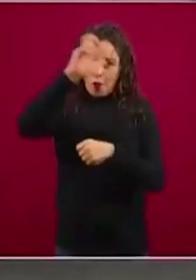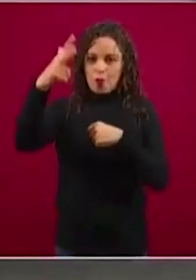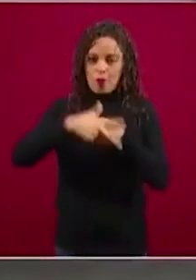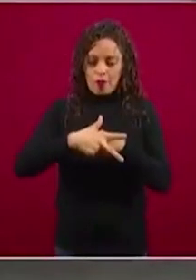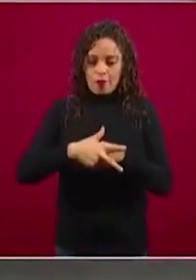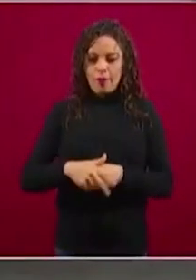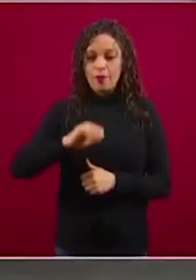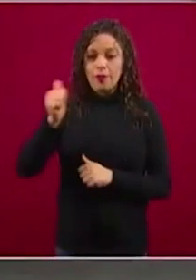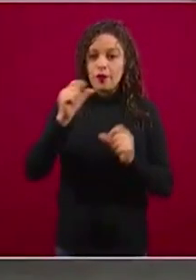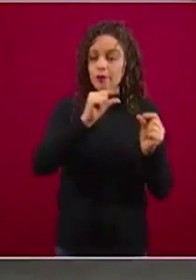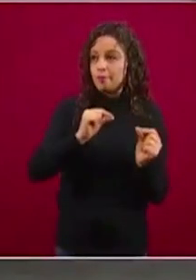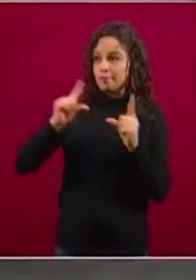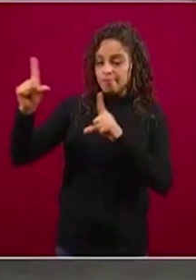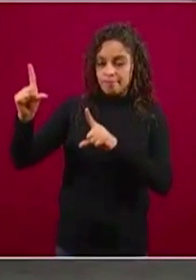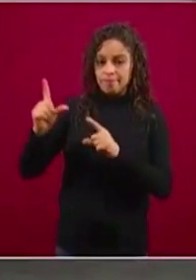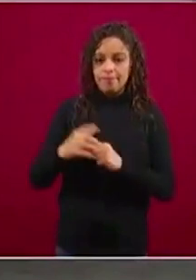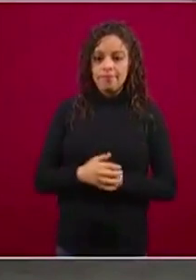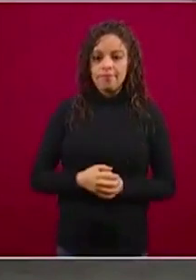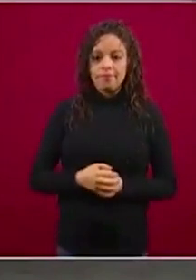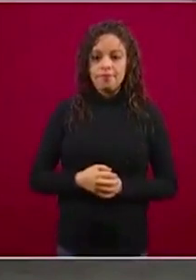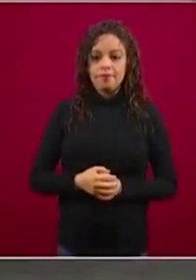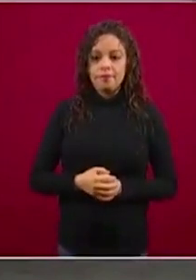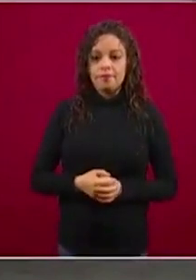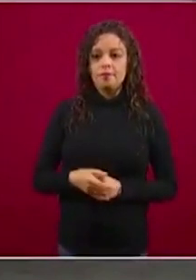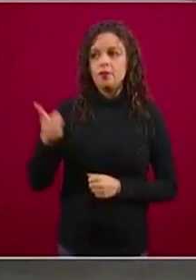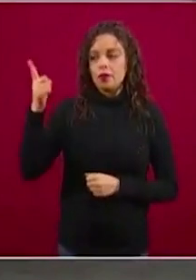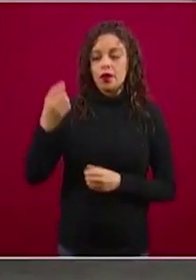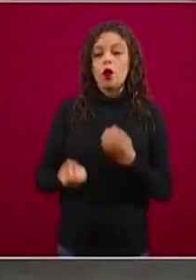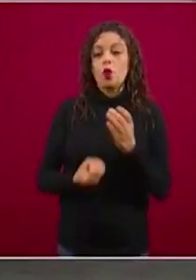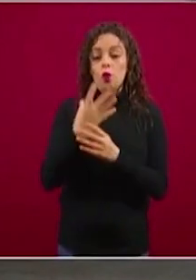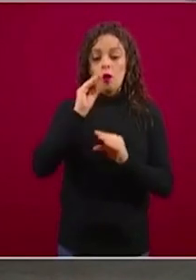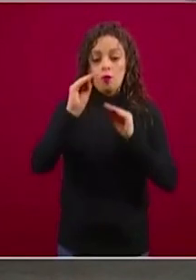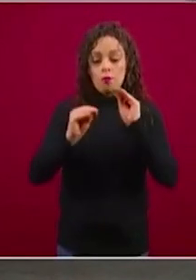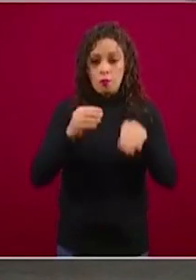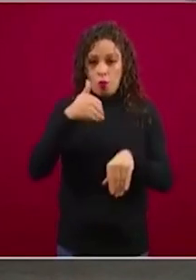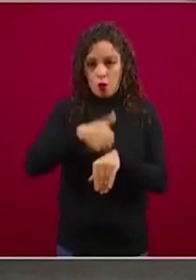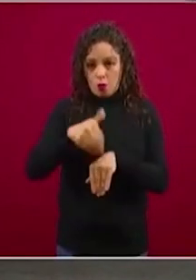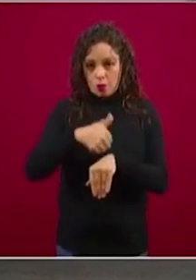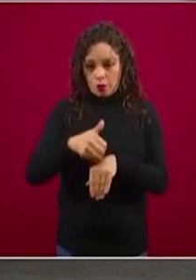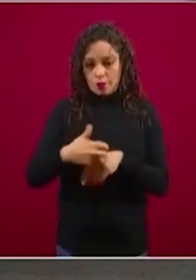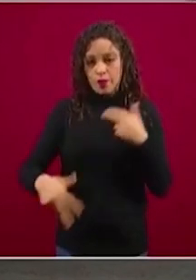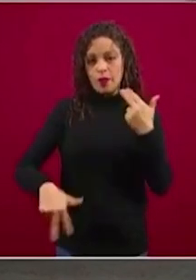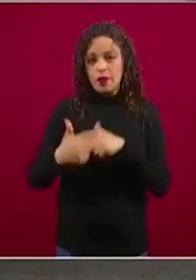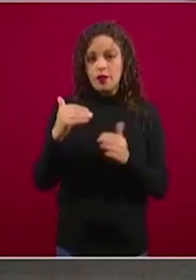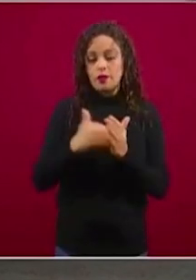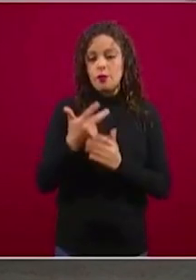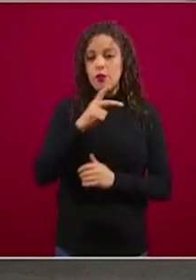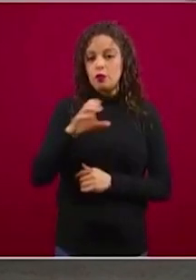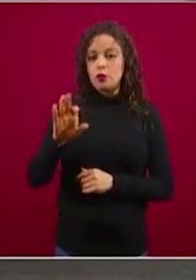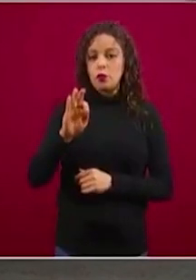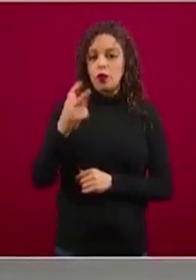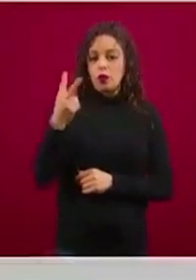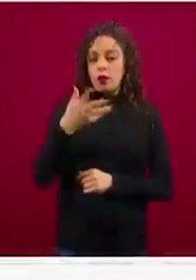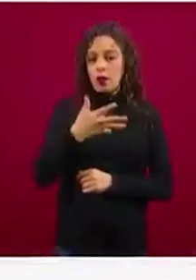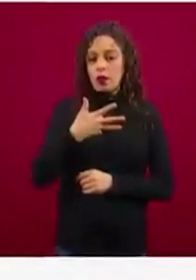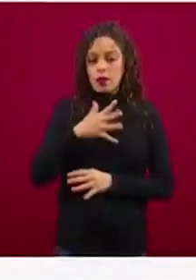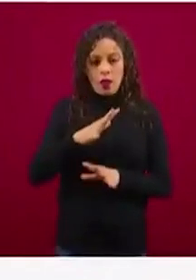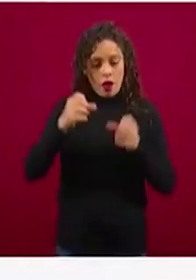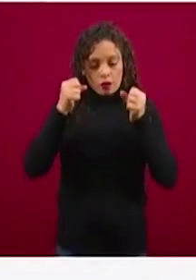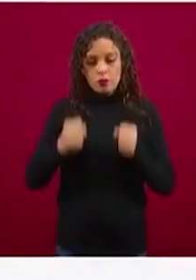diapositiva ahora si nuestra actualización de cifras para el día de hoy 13 mil 842 casos